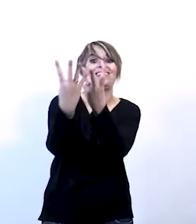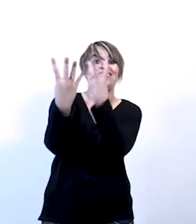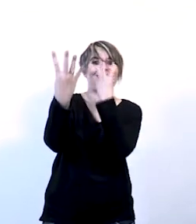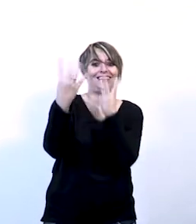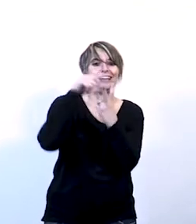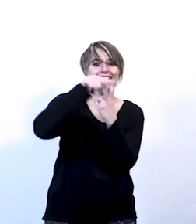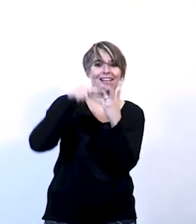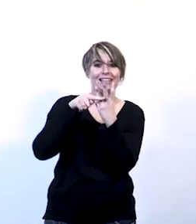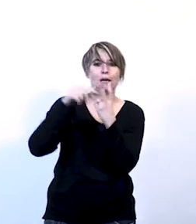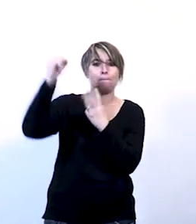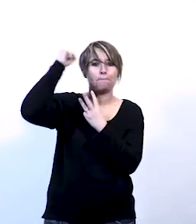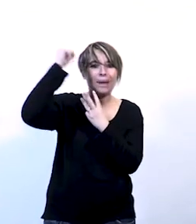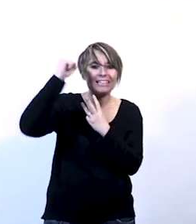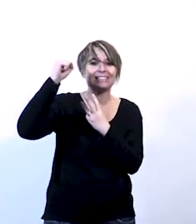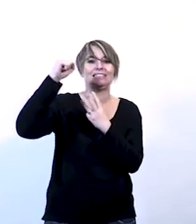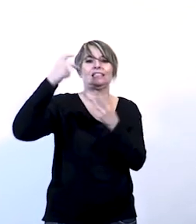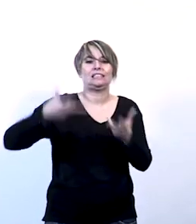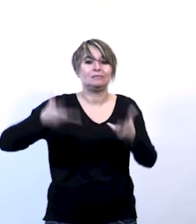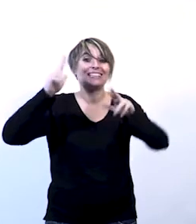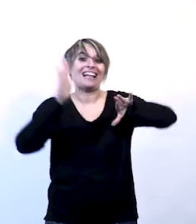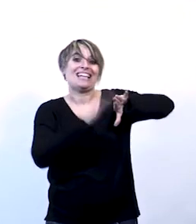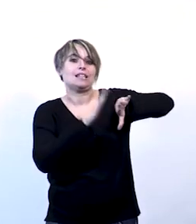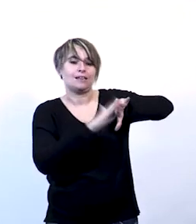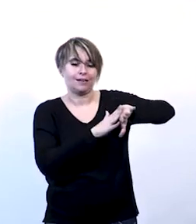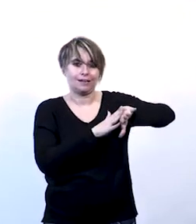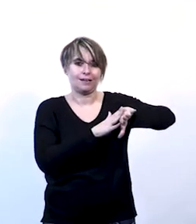son marxistas, leninistas de izquierda.